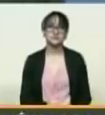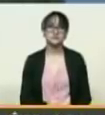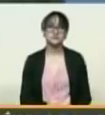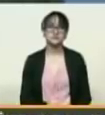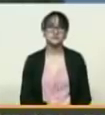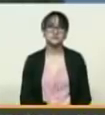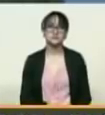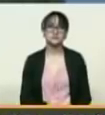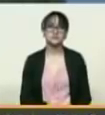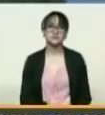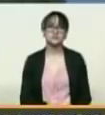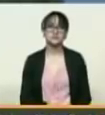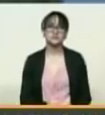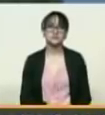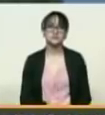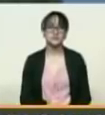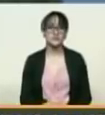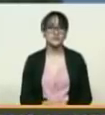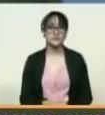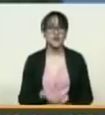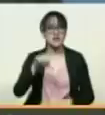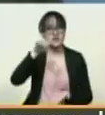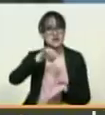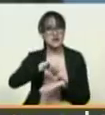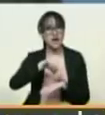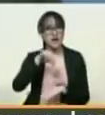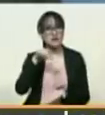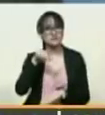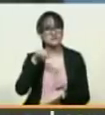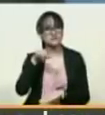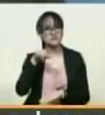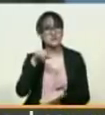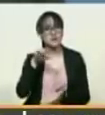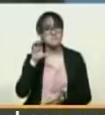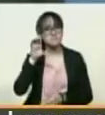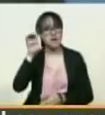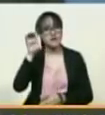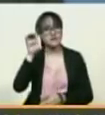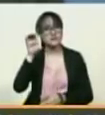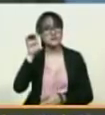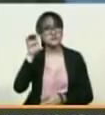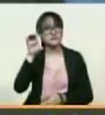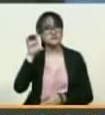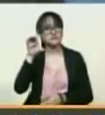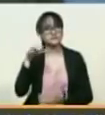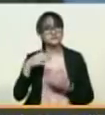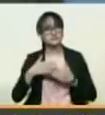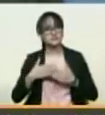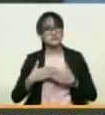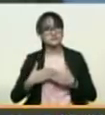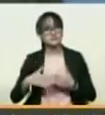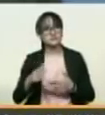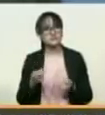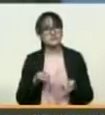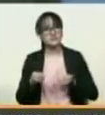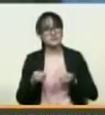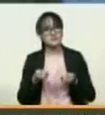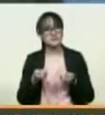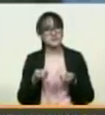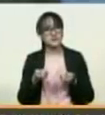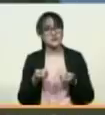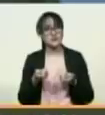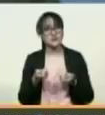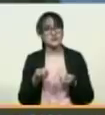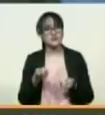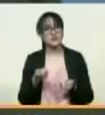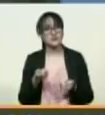saben que Irán es un país que se ha desarrollado a partir de las medidas coercitivas